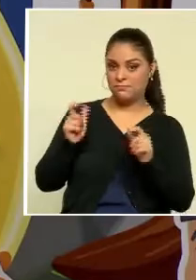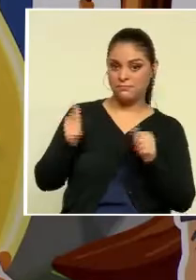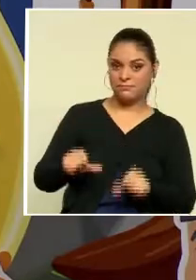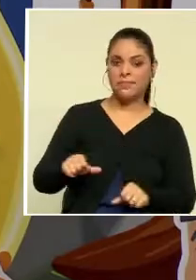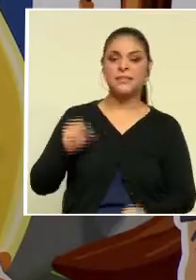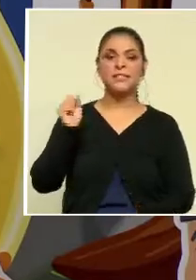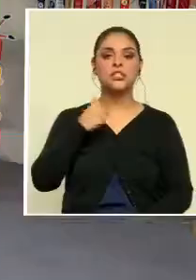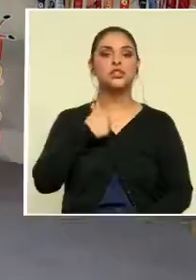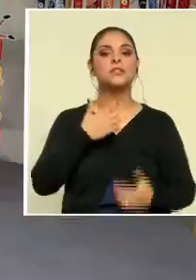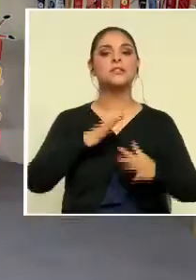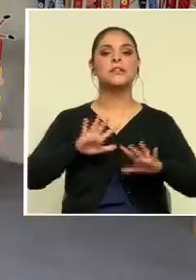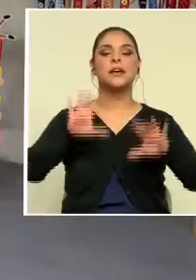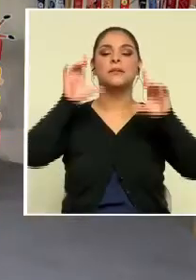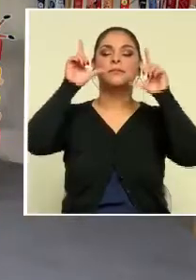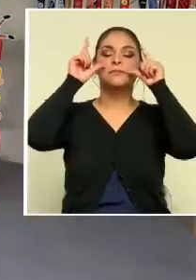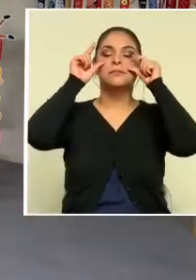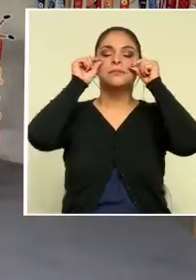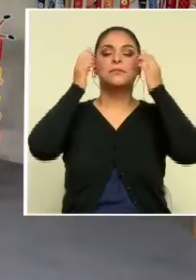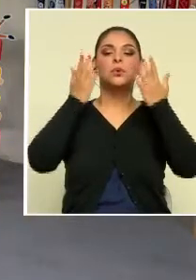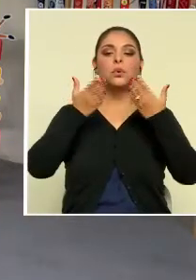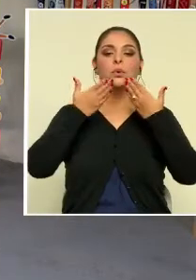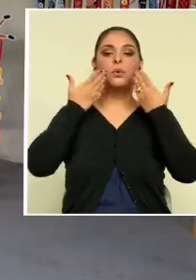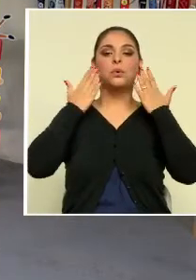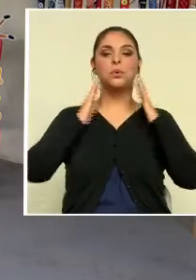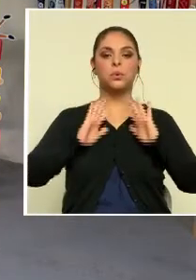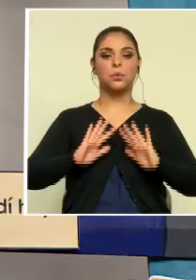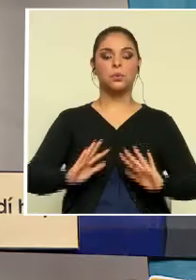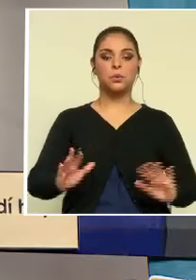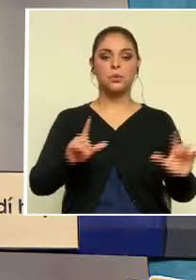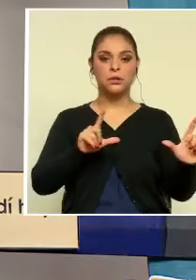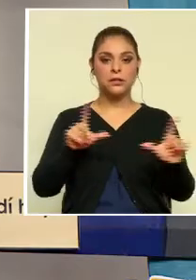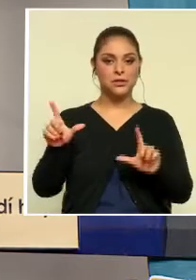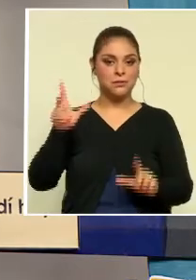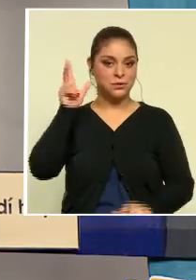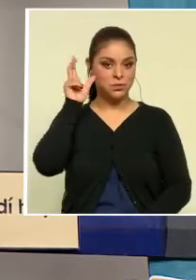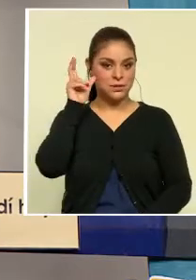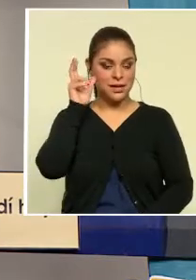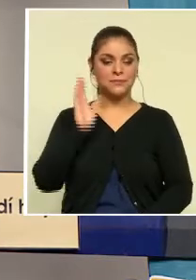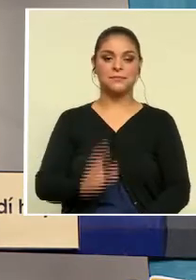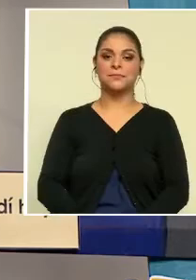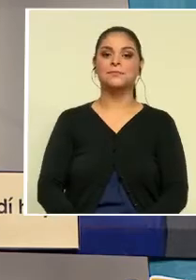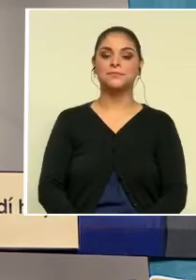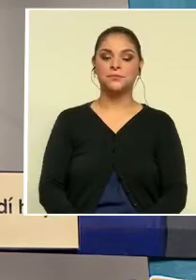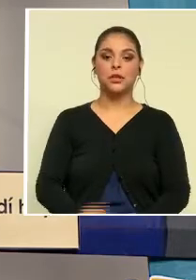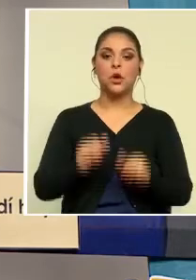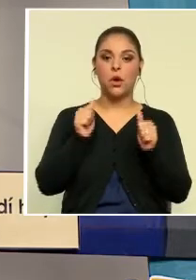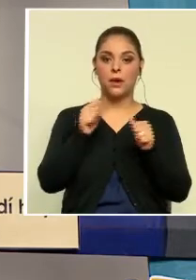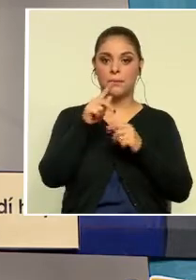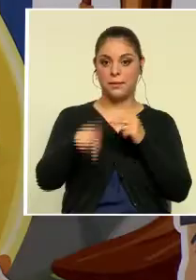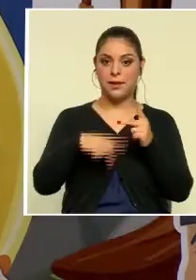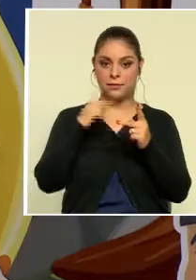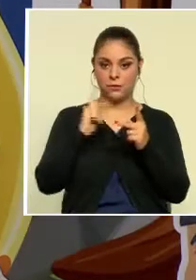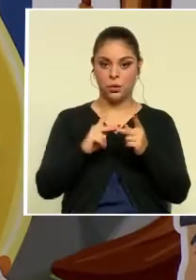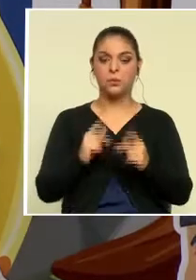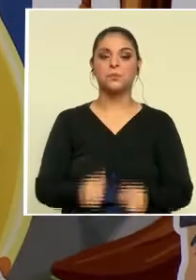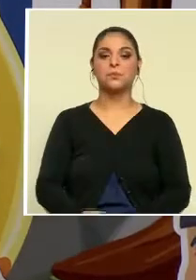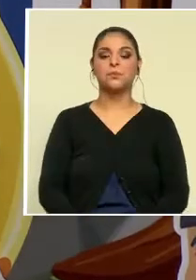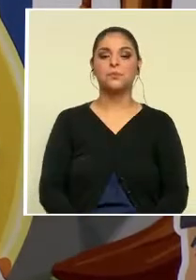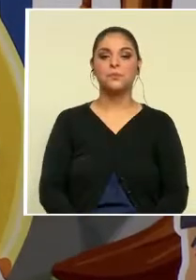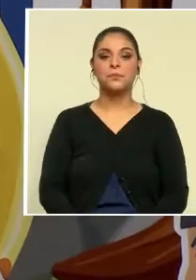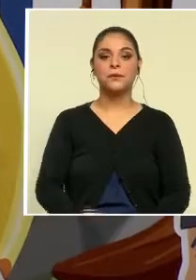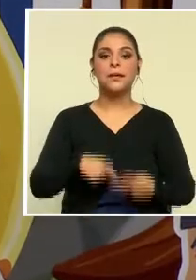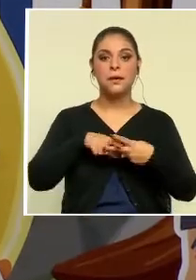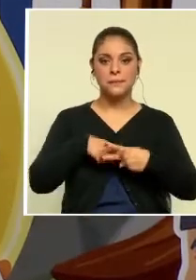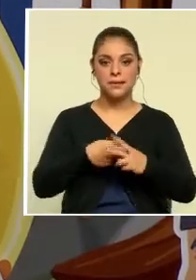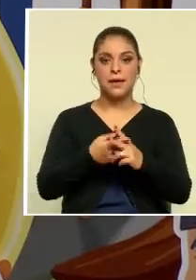mi ya se realizó y ya estoy preparada para luchar directo entonces vamos a empezar vamos